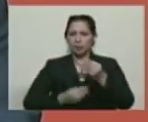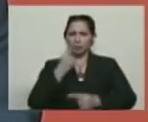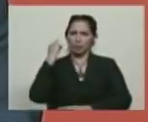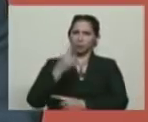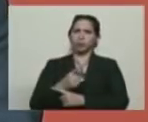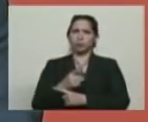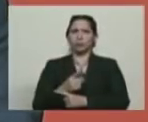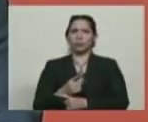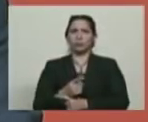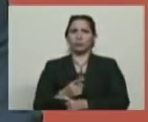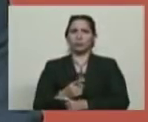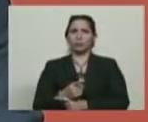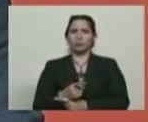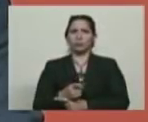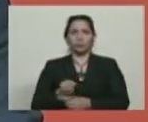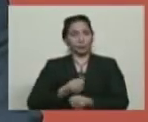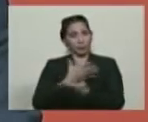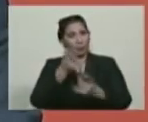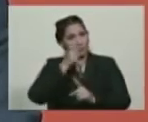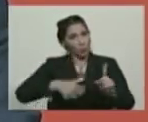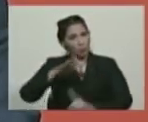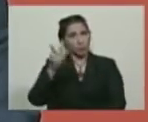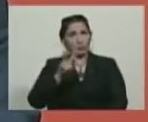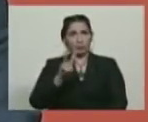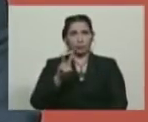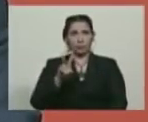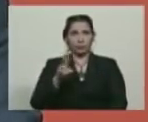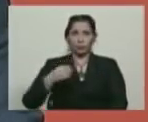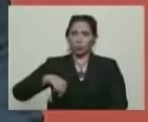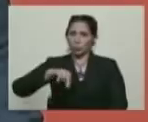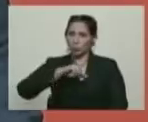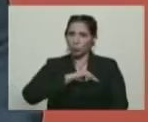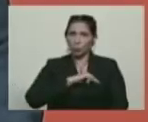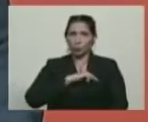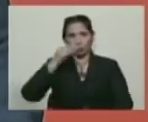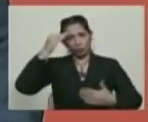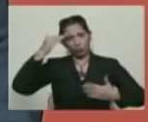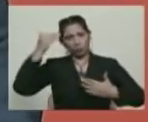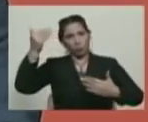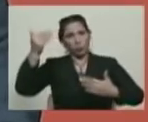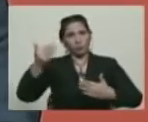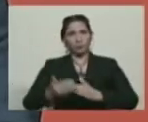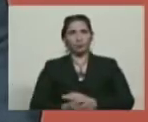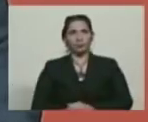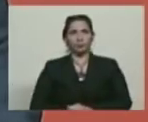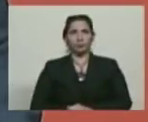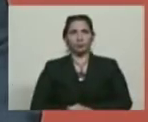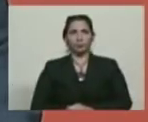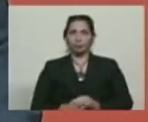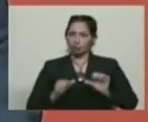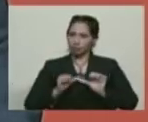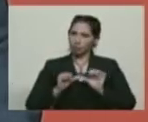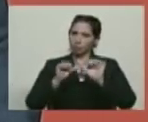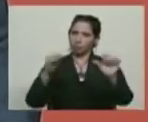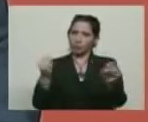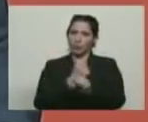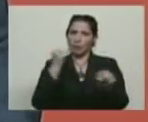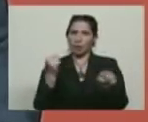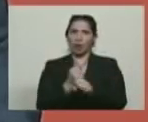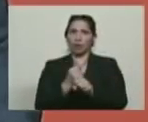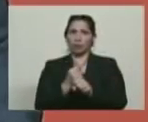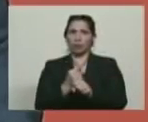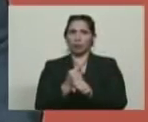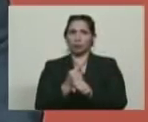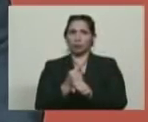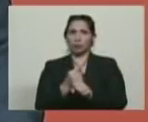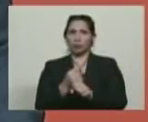que a todo el pueblo de venezuela nuestro nuestro saludo y seguiremos trabajando para cada